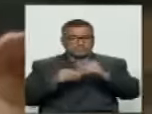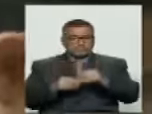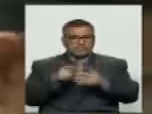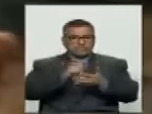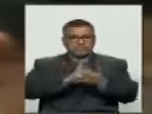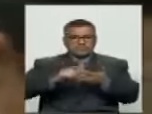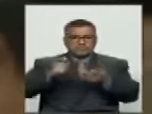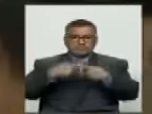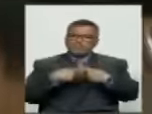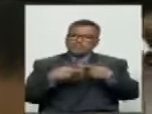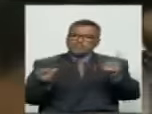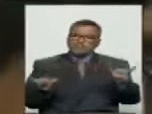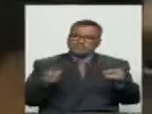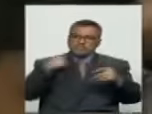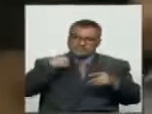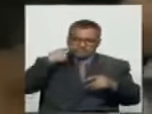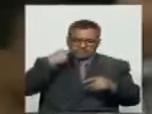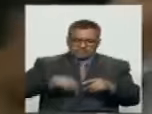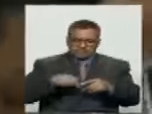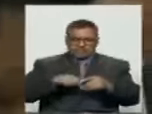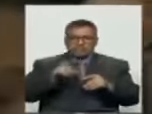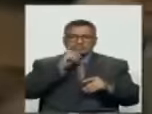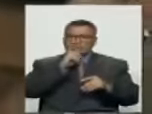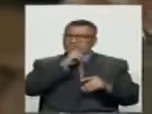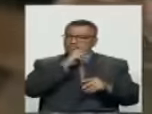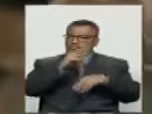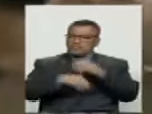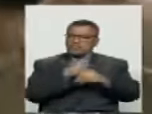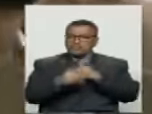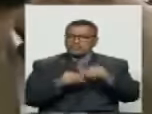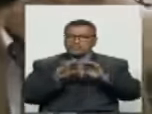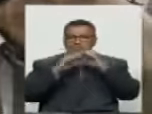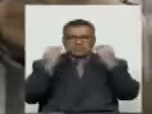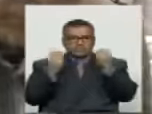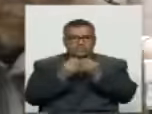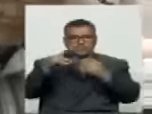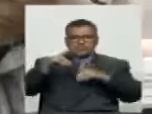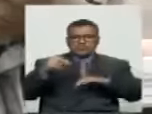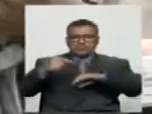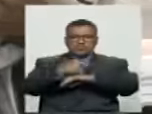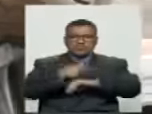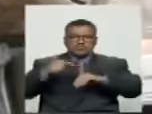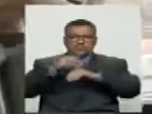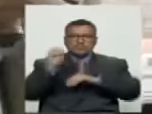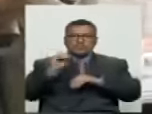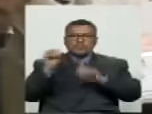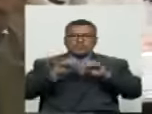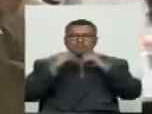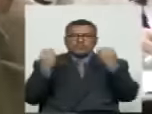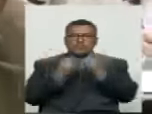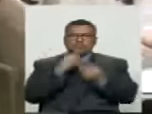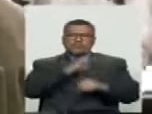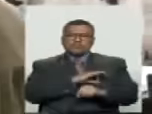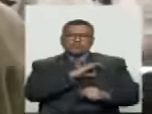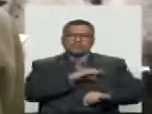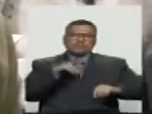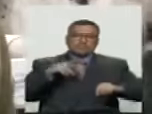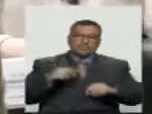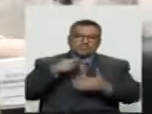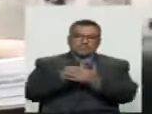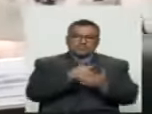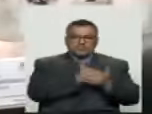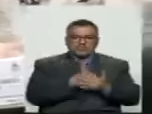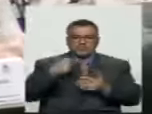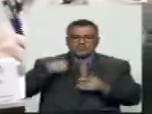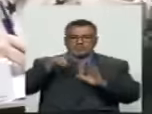registro público verificará que la denominación propuesta para la organización no gubernamental u organización social sin fines de lucro,